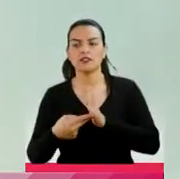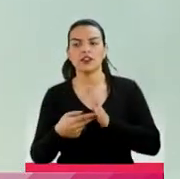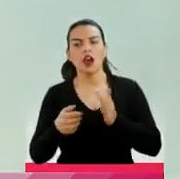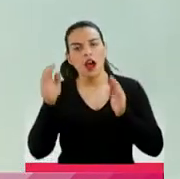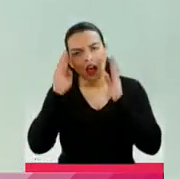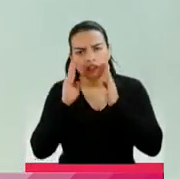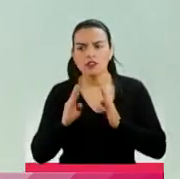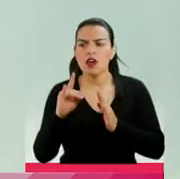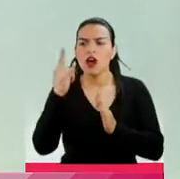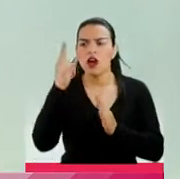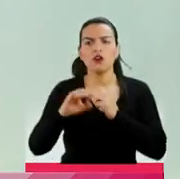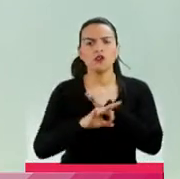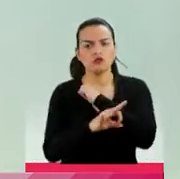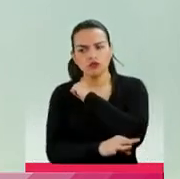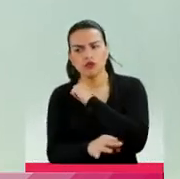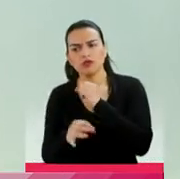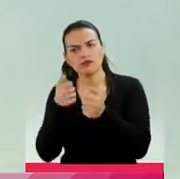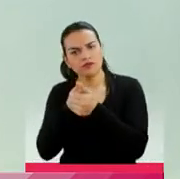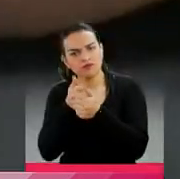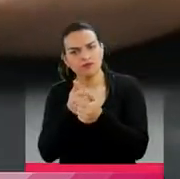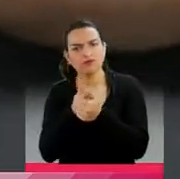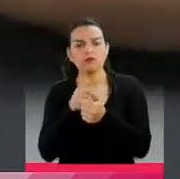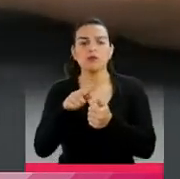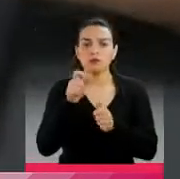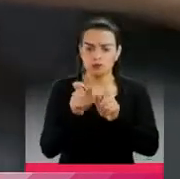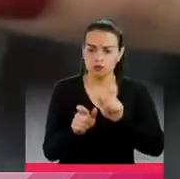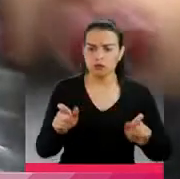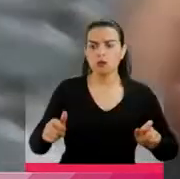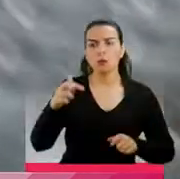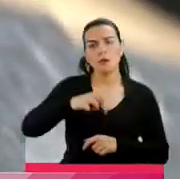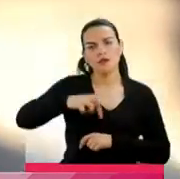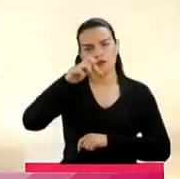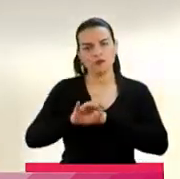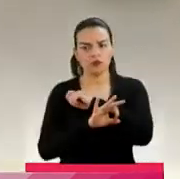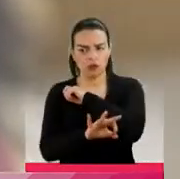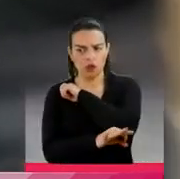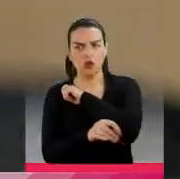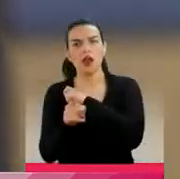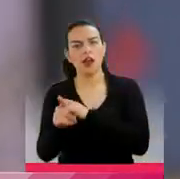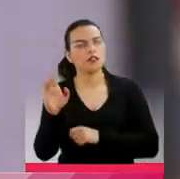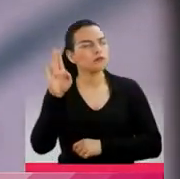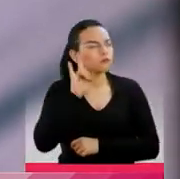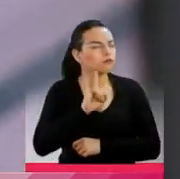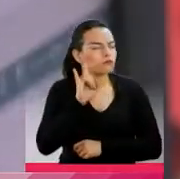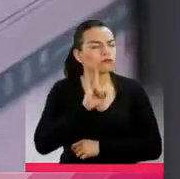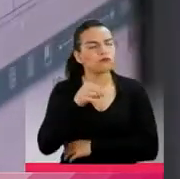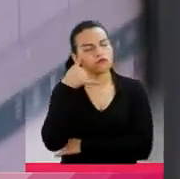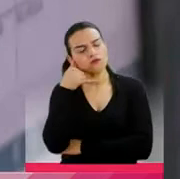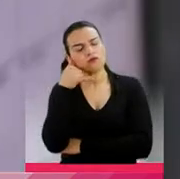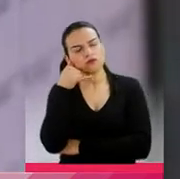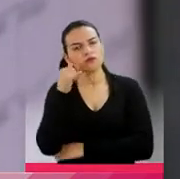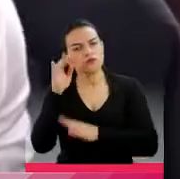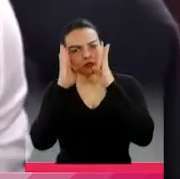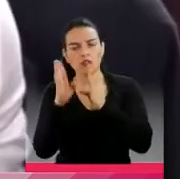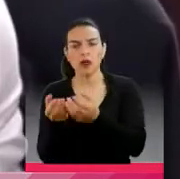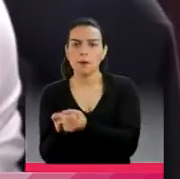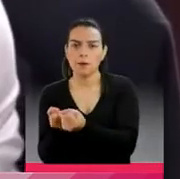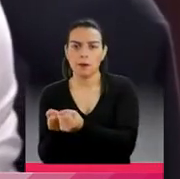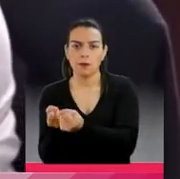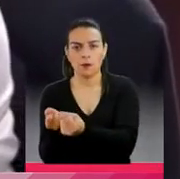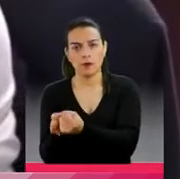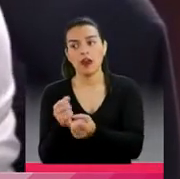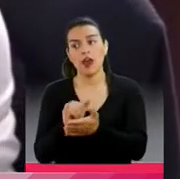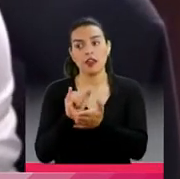no presencial atendida por profesionales en psicología que escuchan, orientan y apoyan emocionalmente. Lo que queremos es que la línea